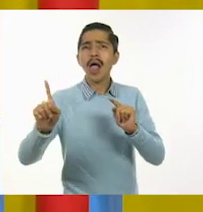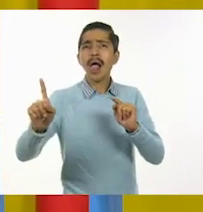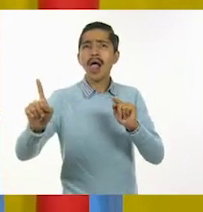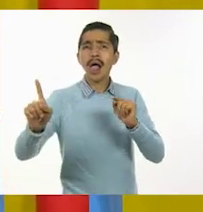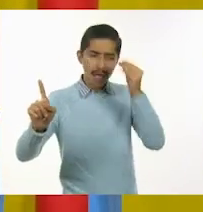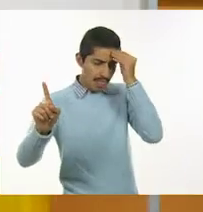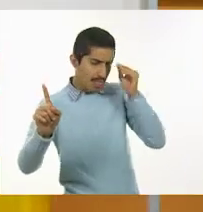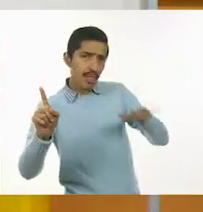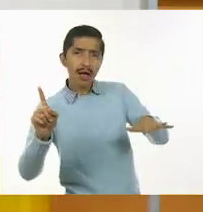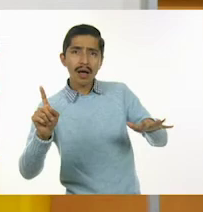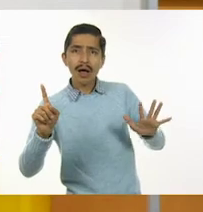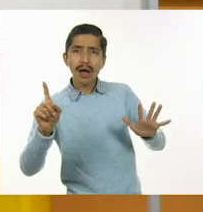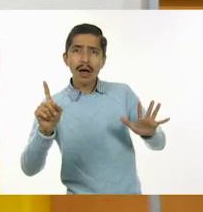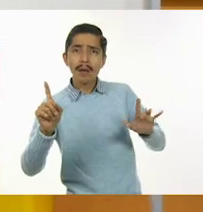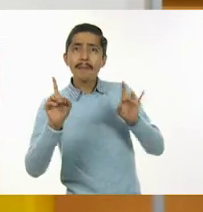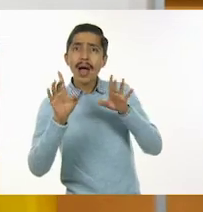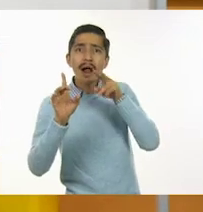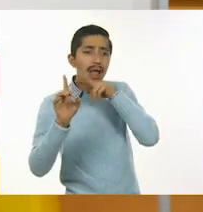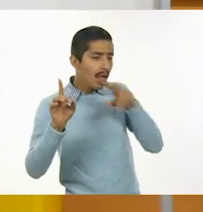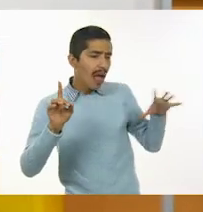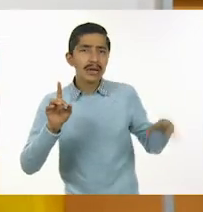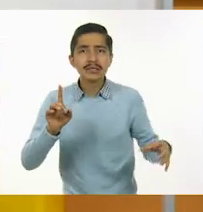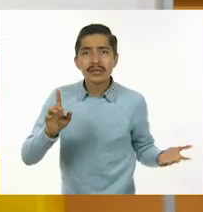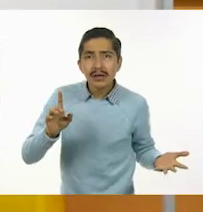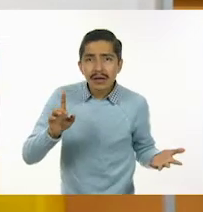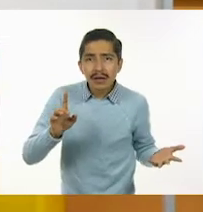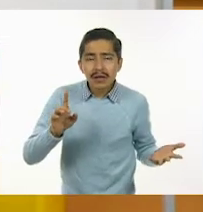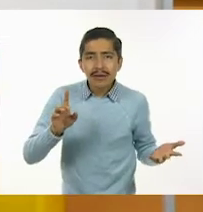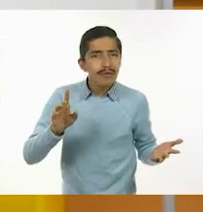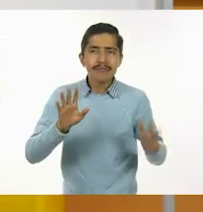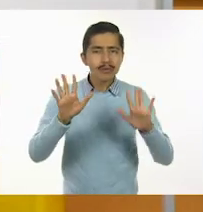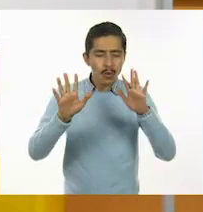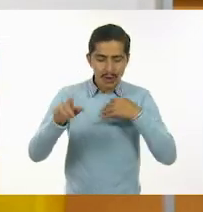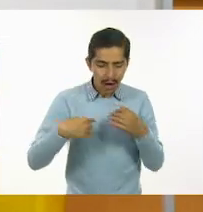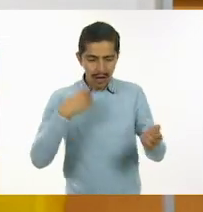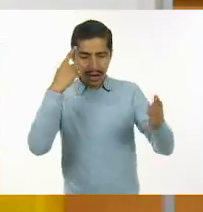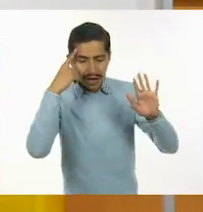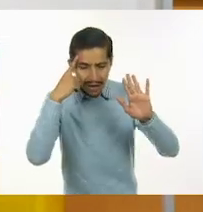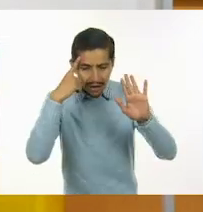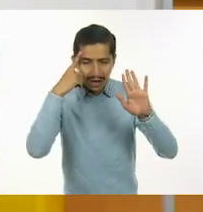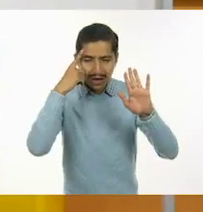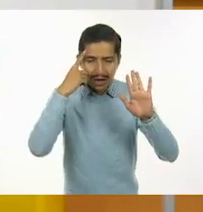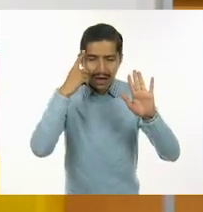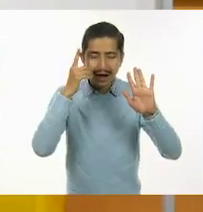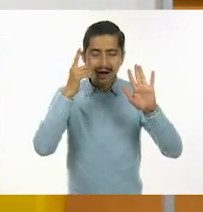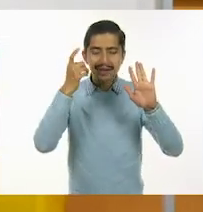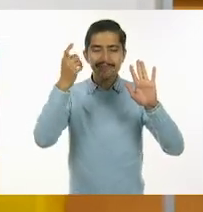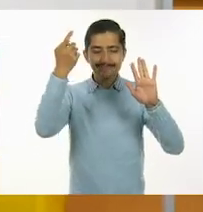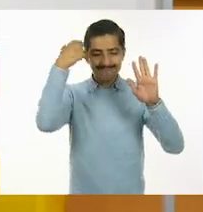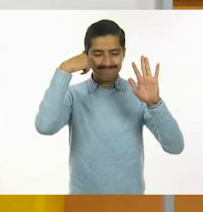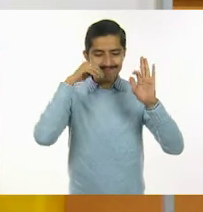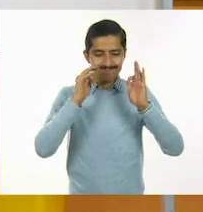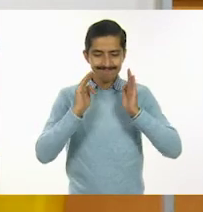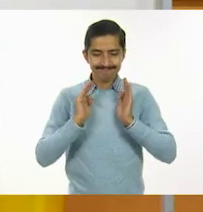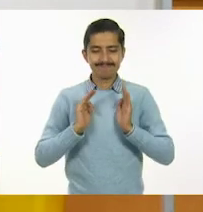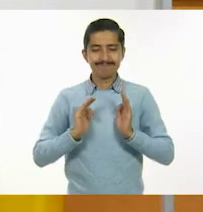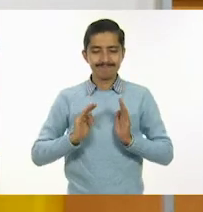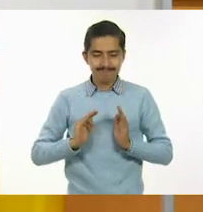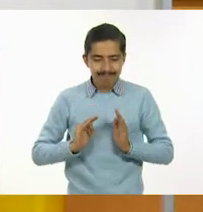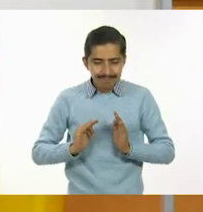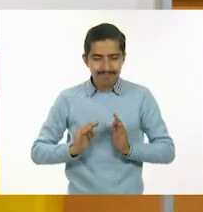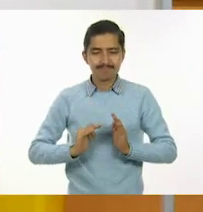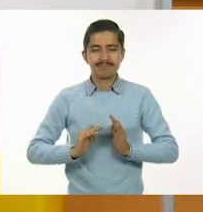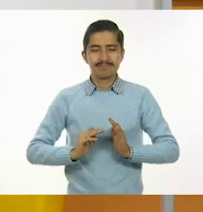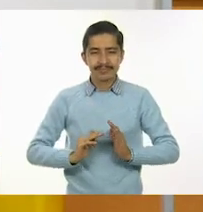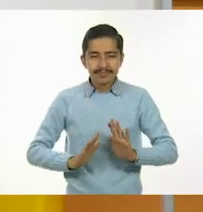no! Afortunadamente, me di cuenta después de que haber reaccionado así, con calma, tomando